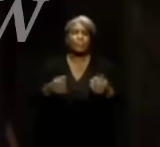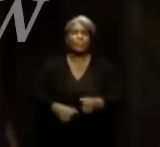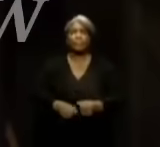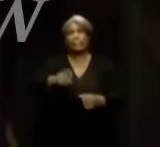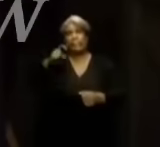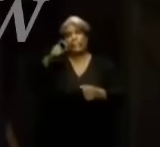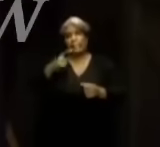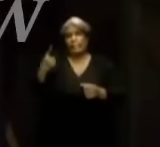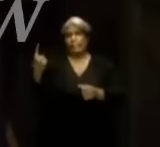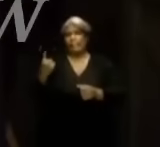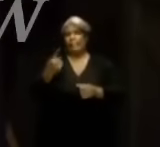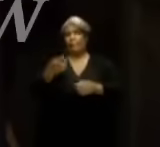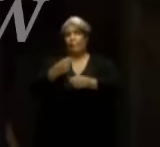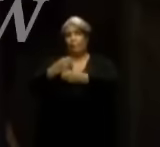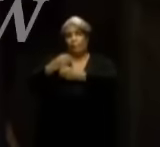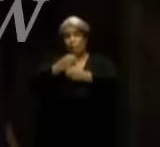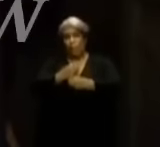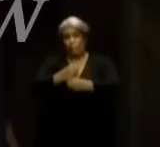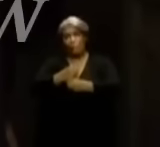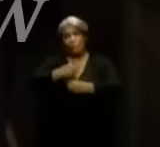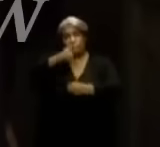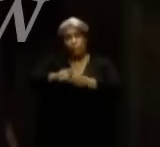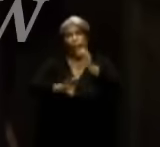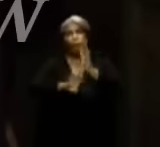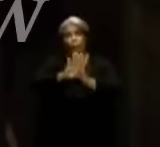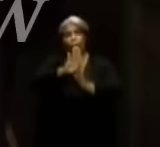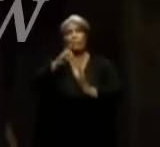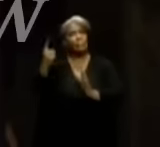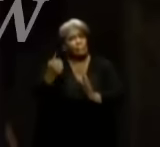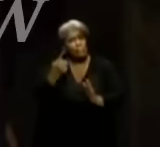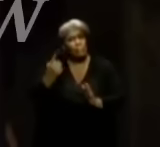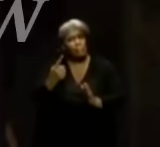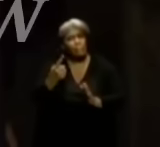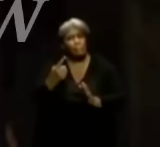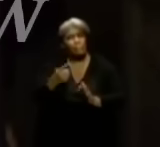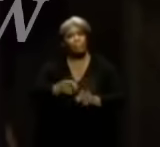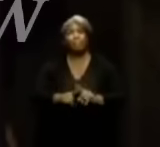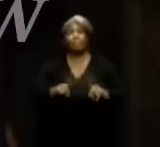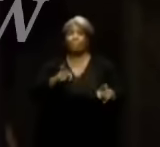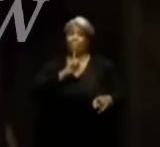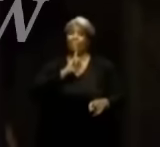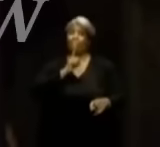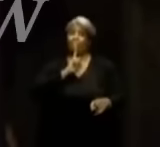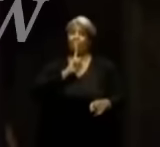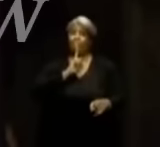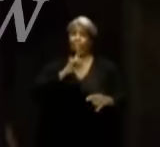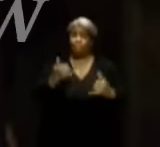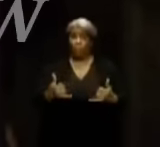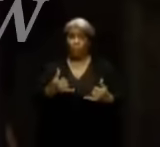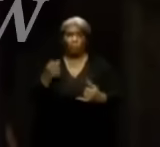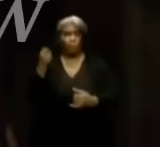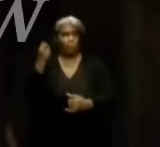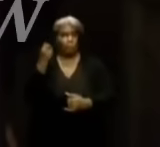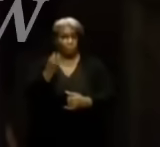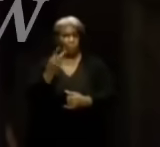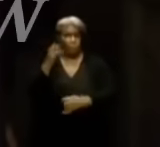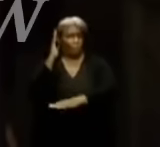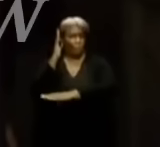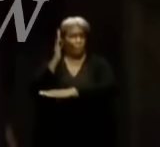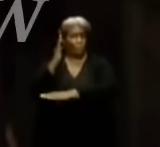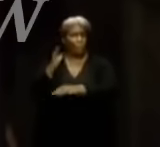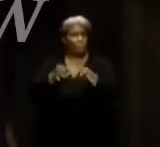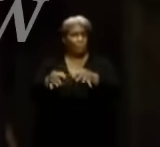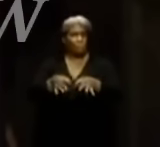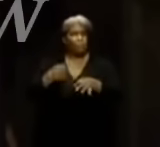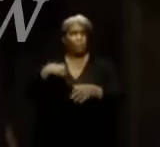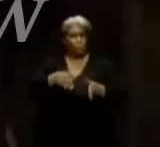en materia de seguridad ciudadana, pero la verdad, como dije al mediodía hoy, vamos